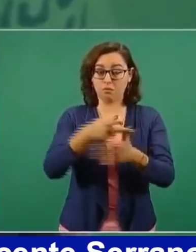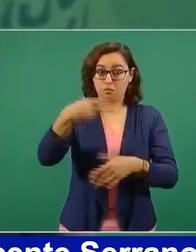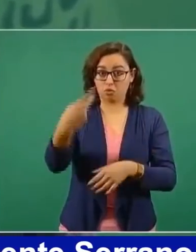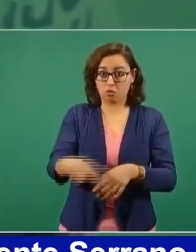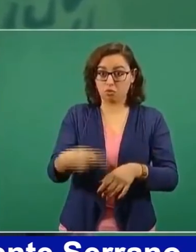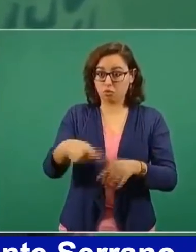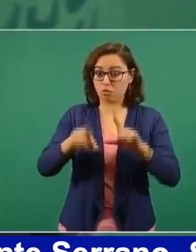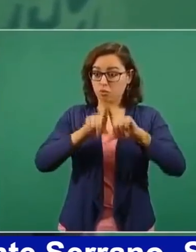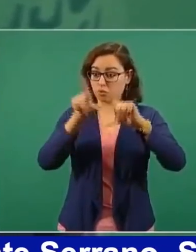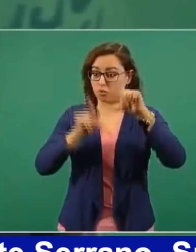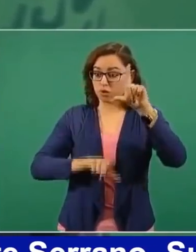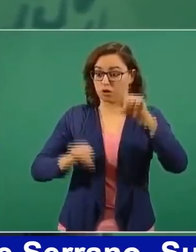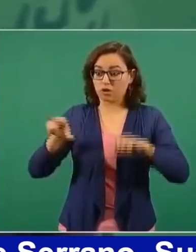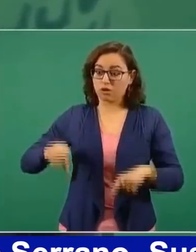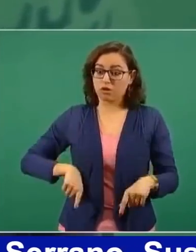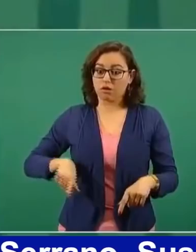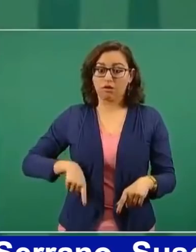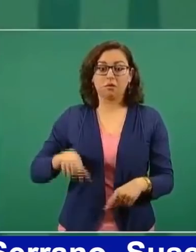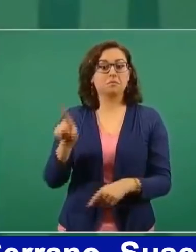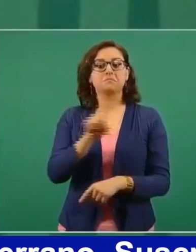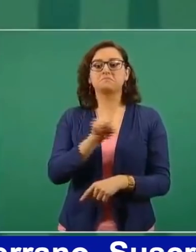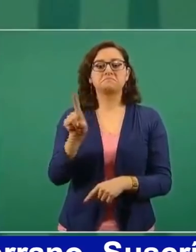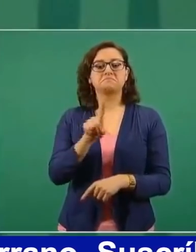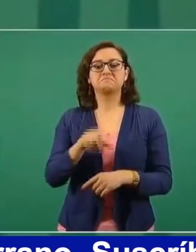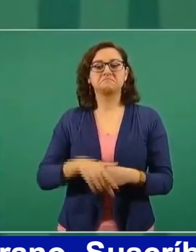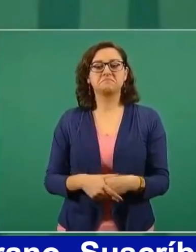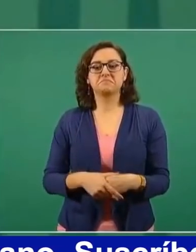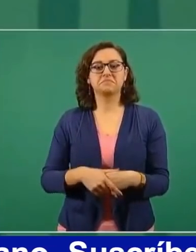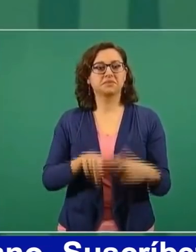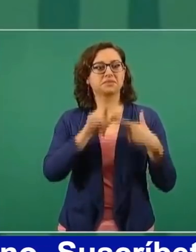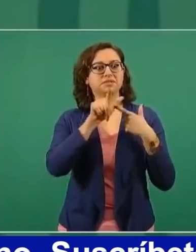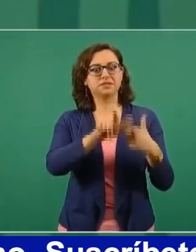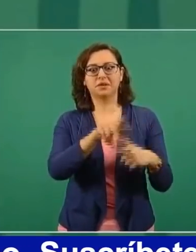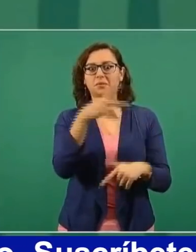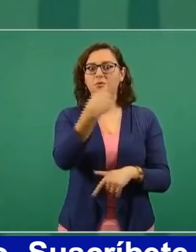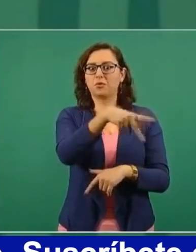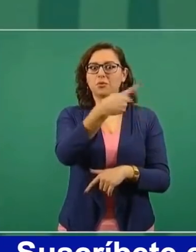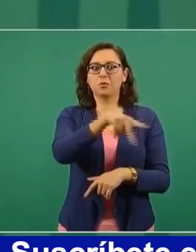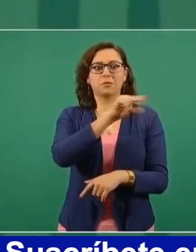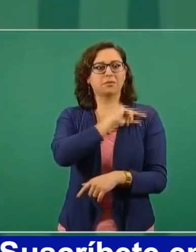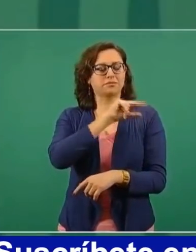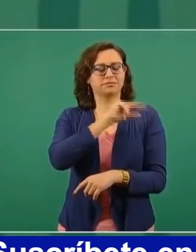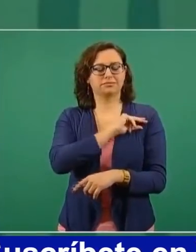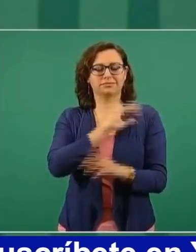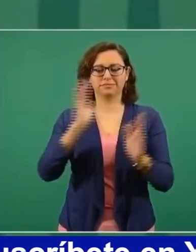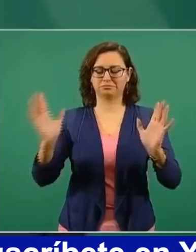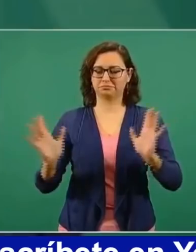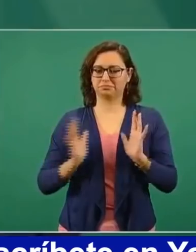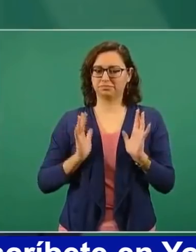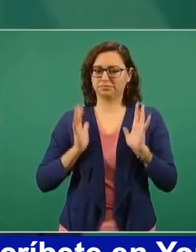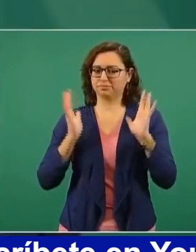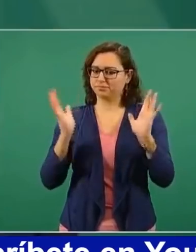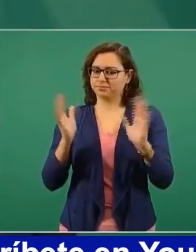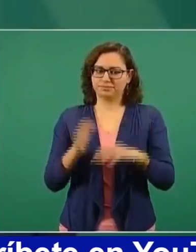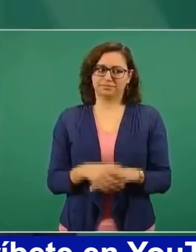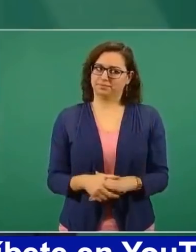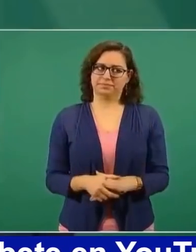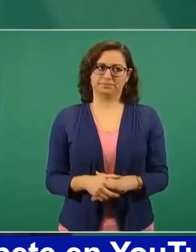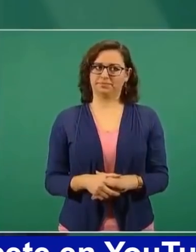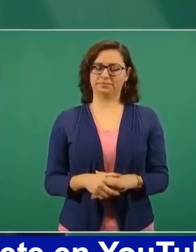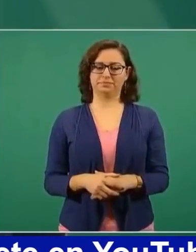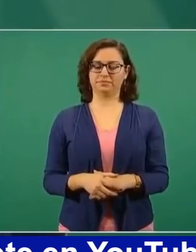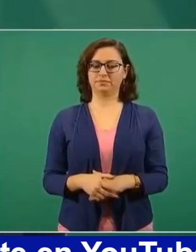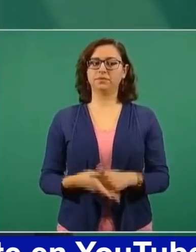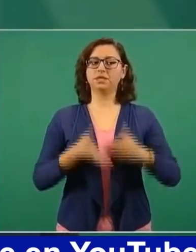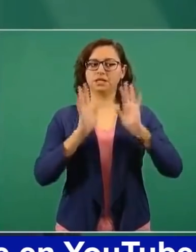propiedad de la empresa. Eso ya se resolvió. Los reclusorios van a pasar